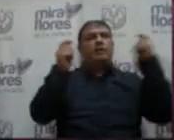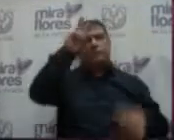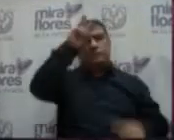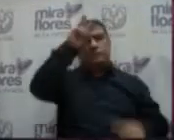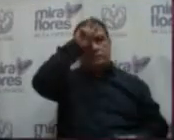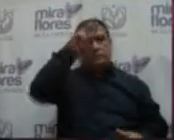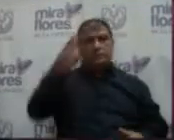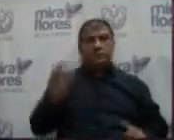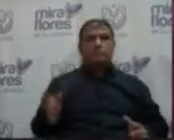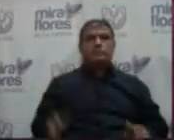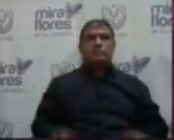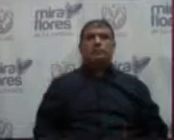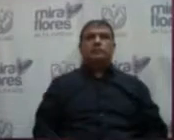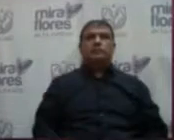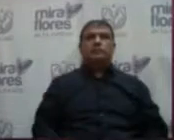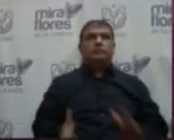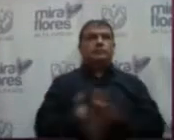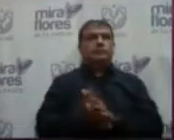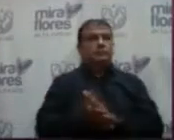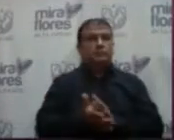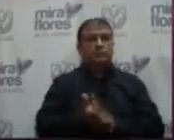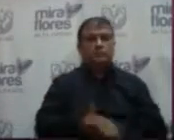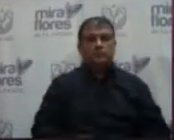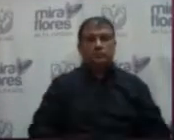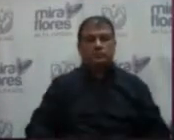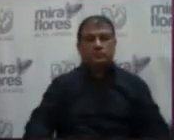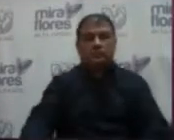¡Viva el Perú! ¡Viva!